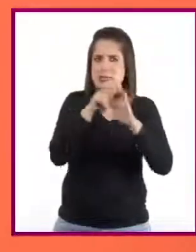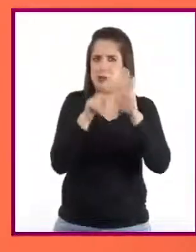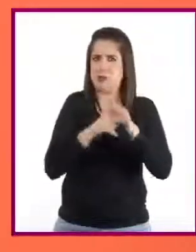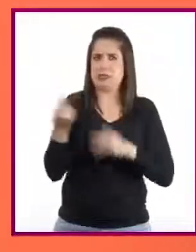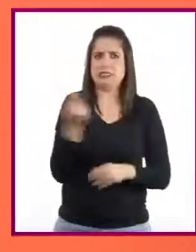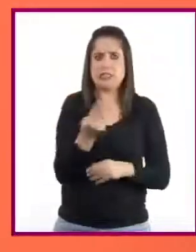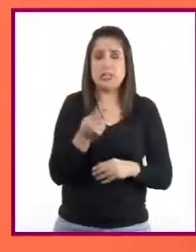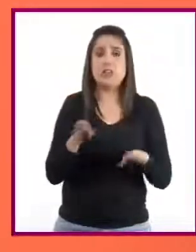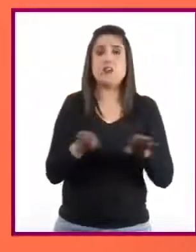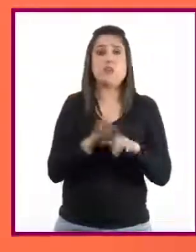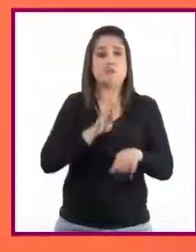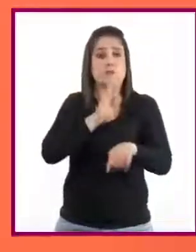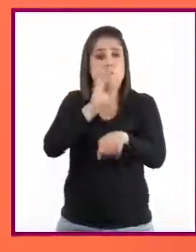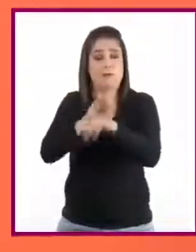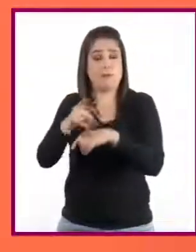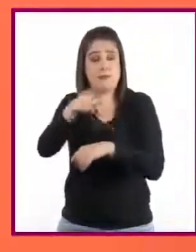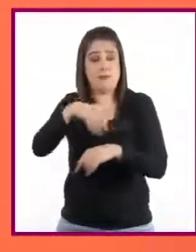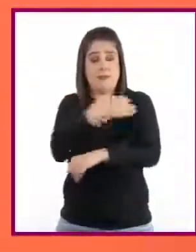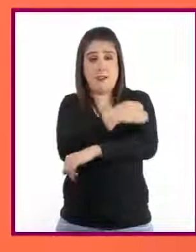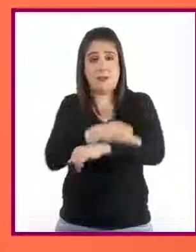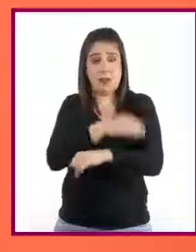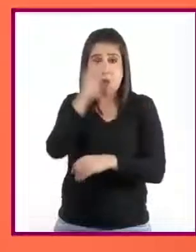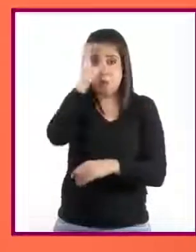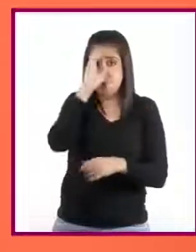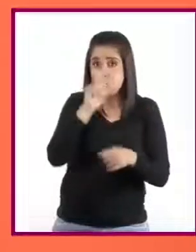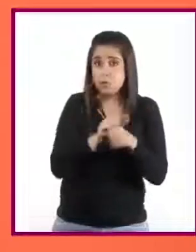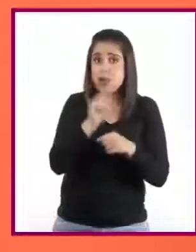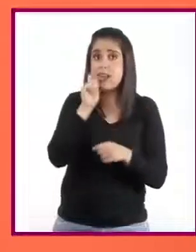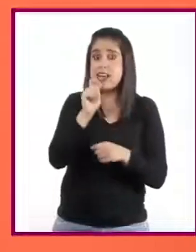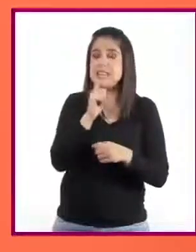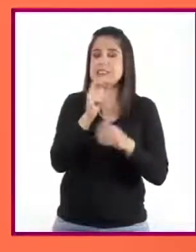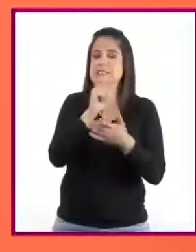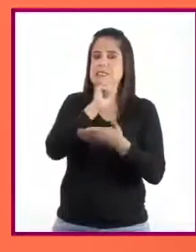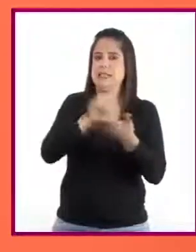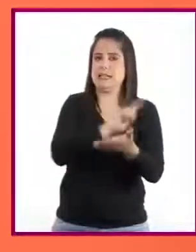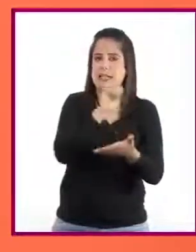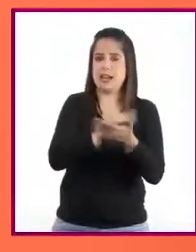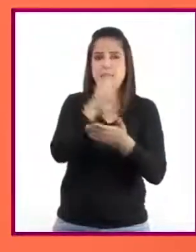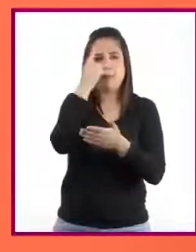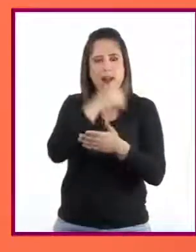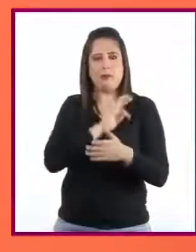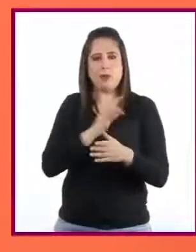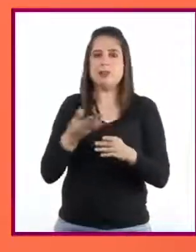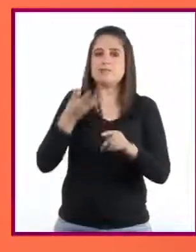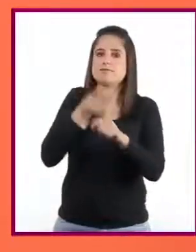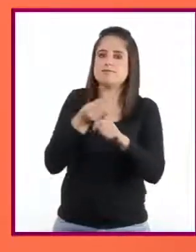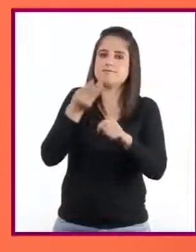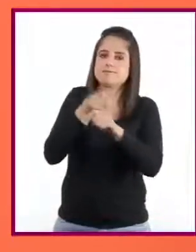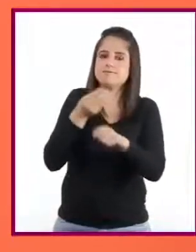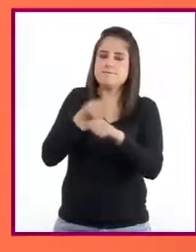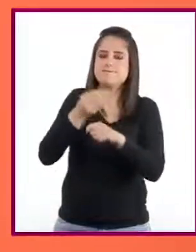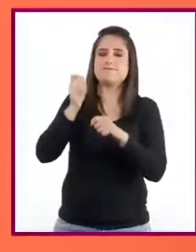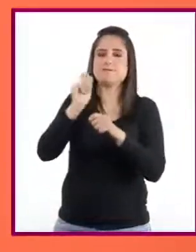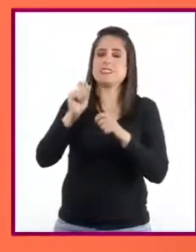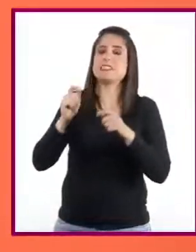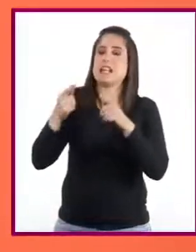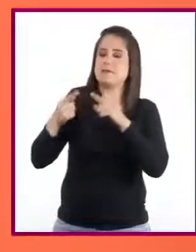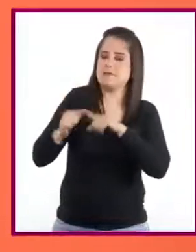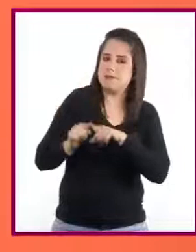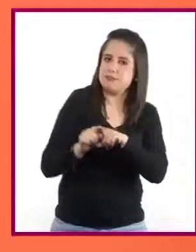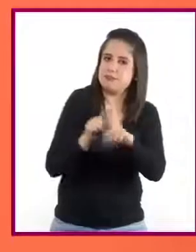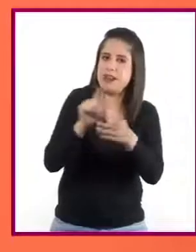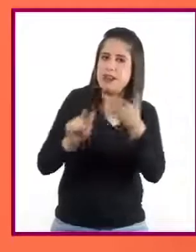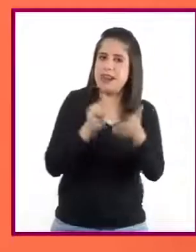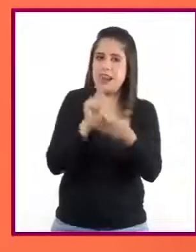Favorecer en la familia la cultura de la legalidad implica construir y arraigar en sus integrantes el apego a las leyes para